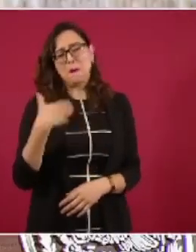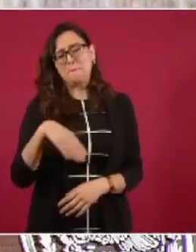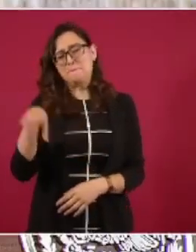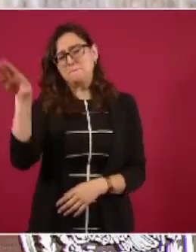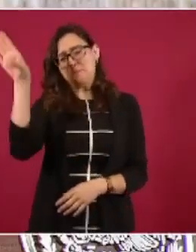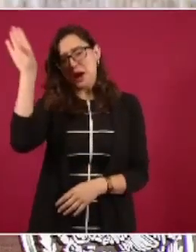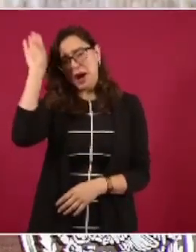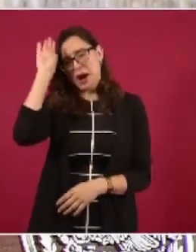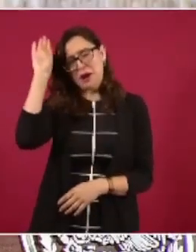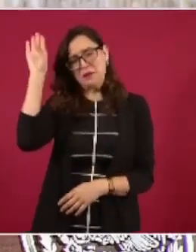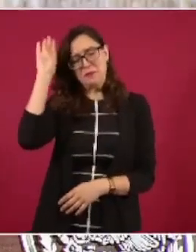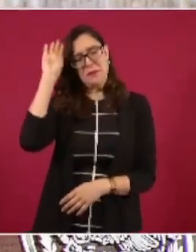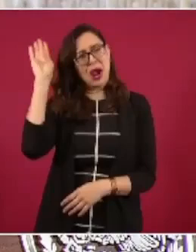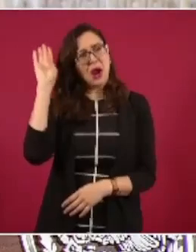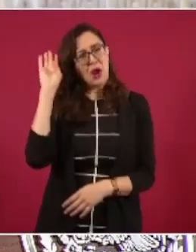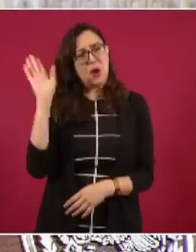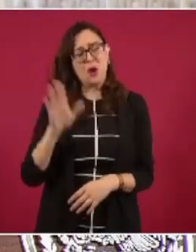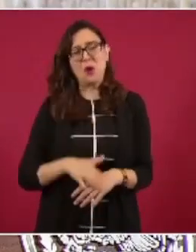de la deuda.